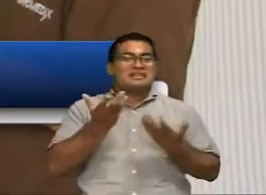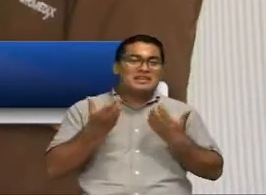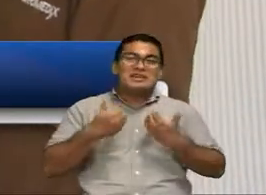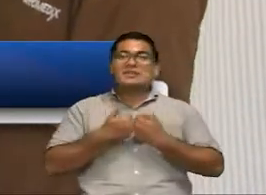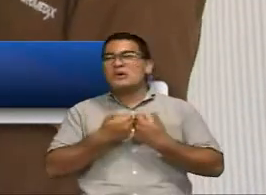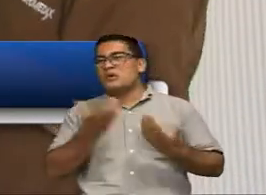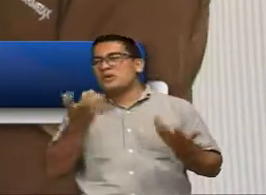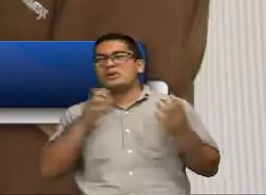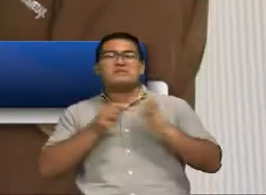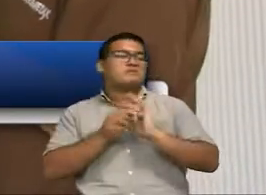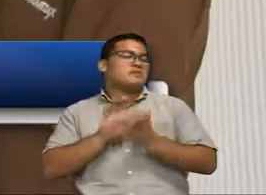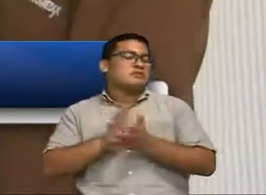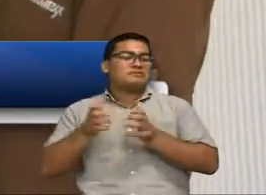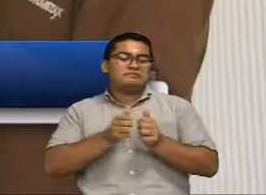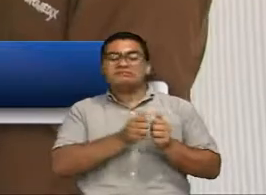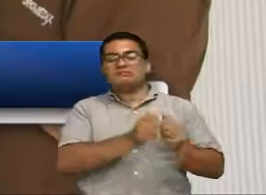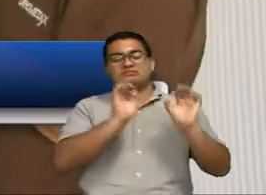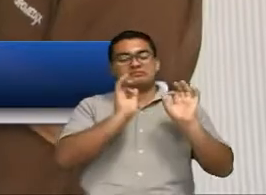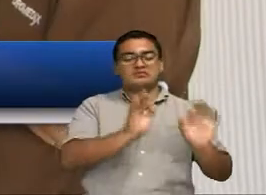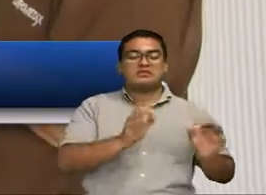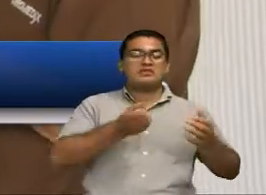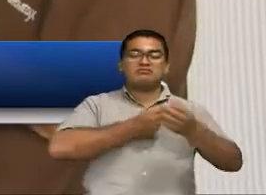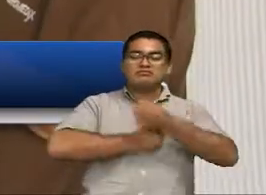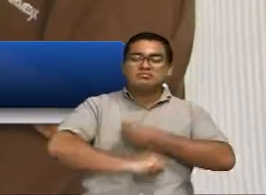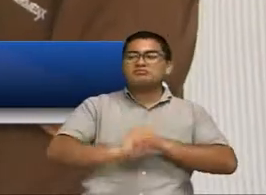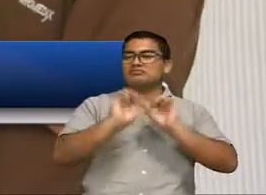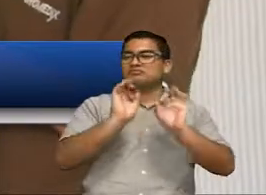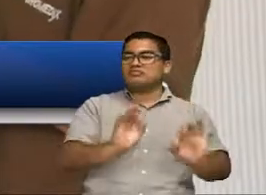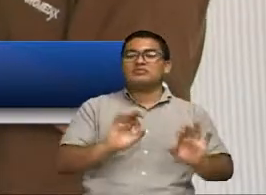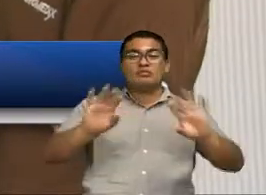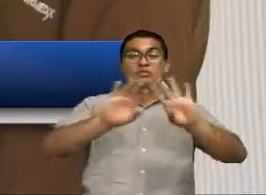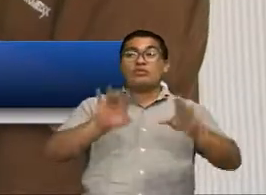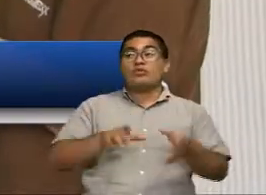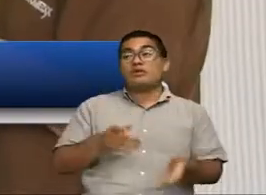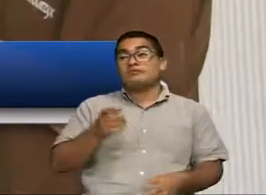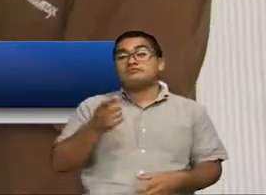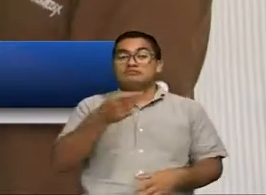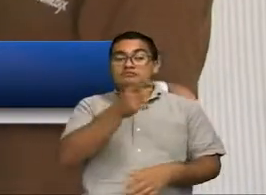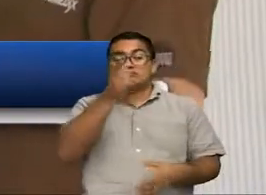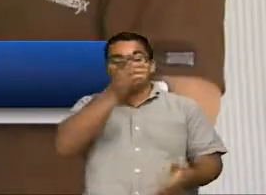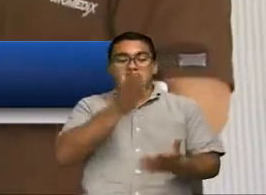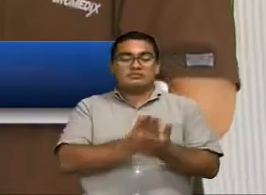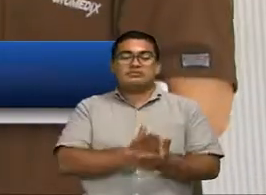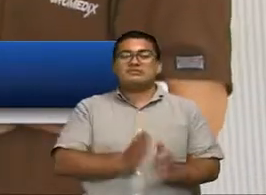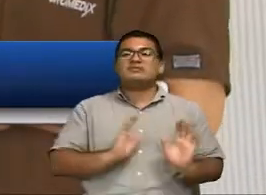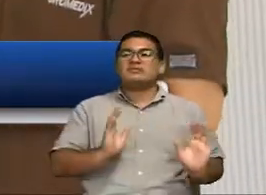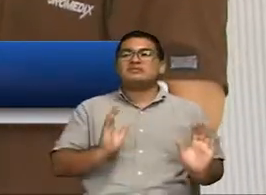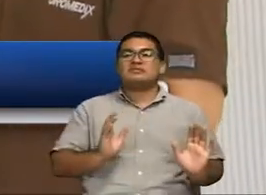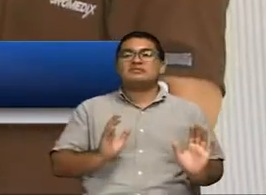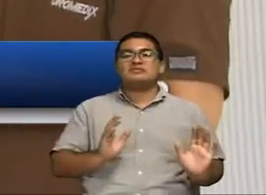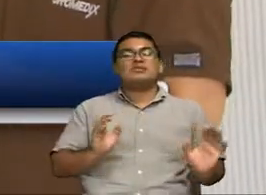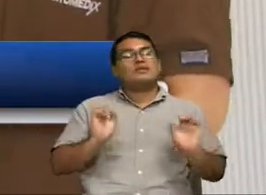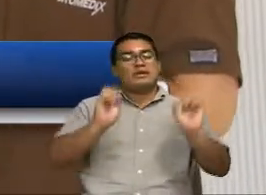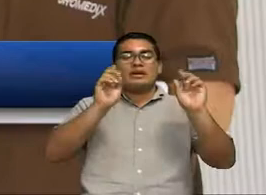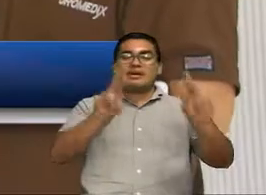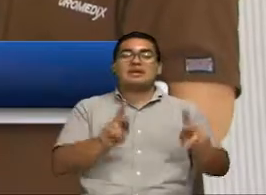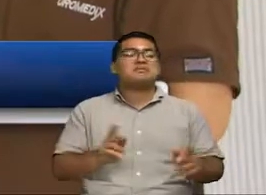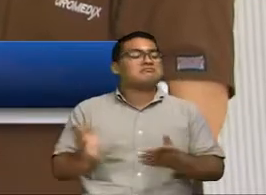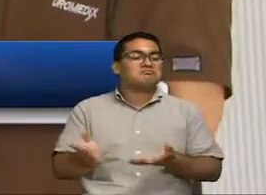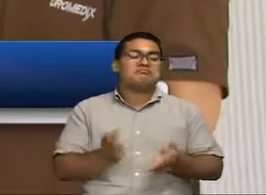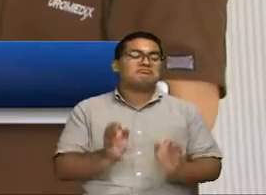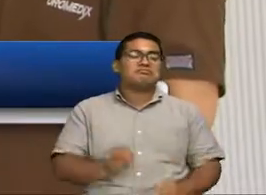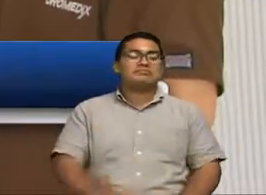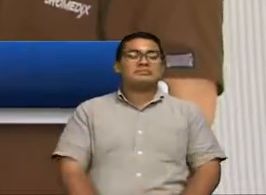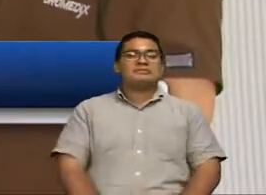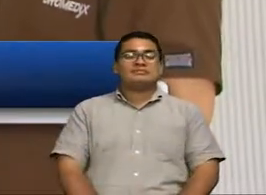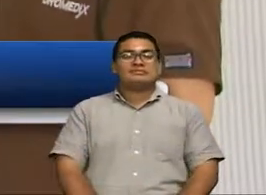mismos nos encargamos de preguntarle a la paciente con quién quieren estar e inmediatamente ingresamos al familiar.